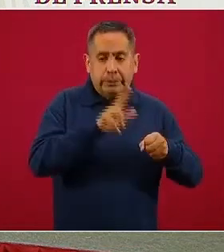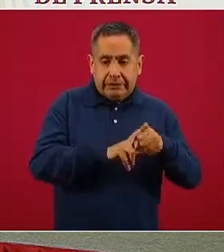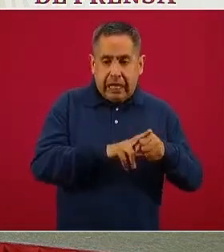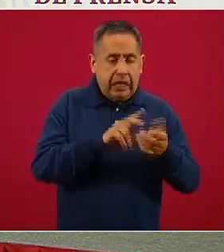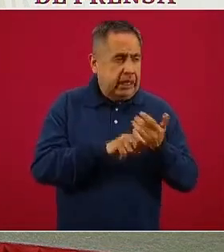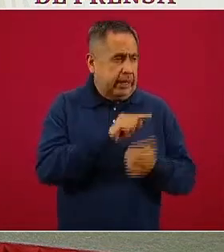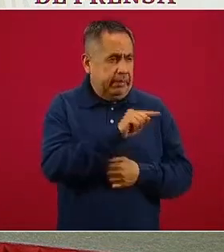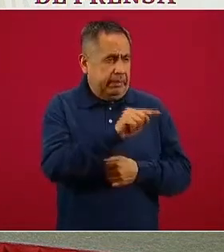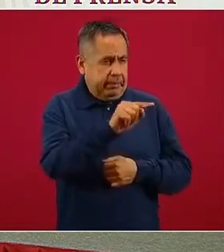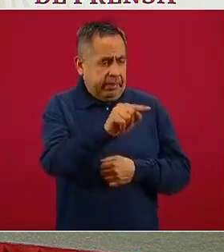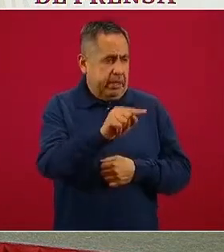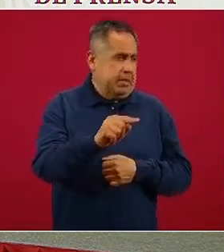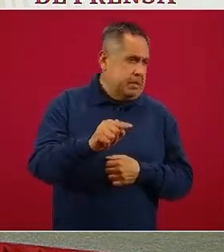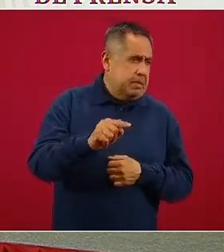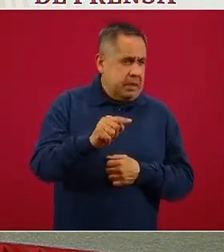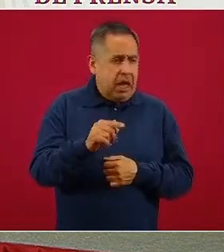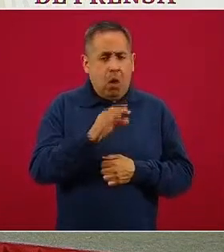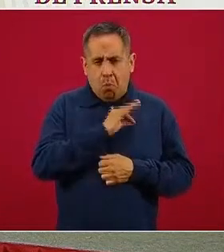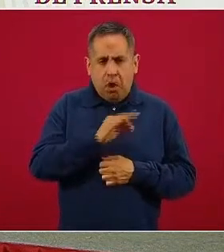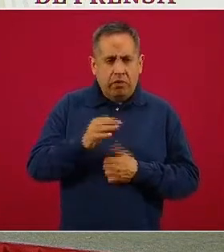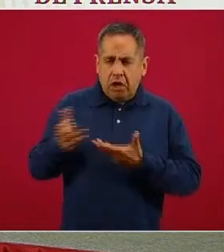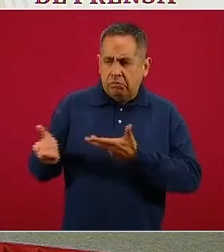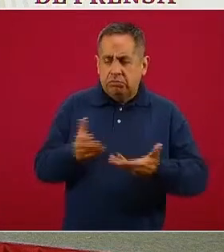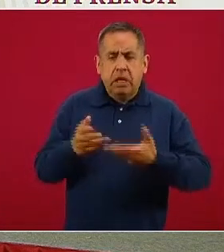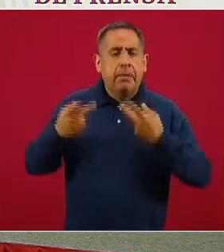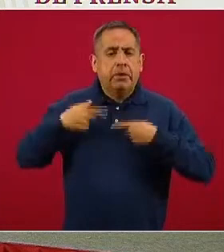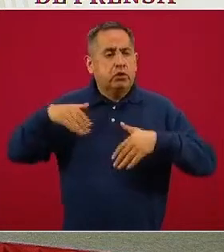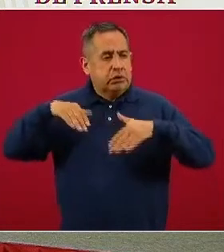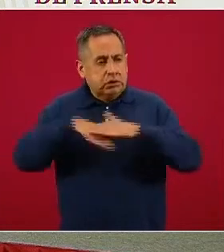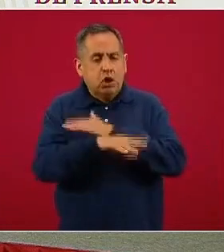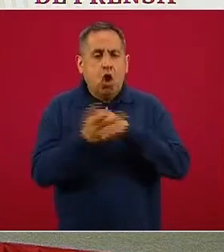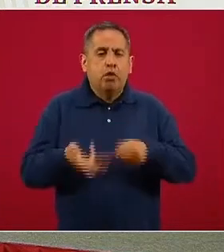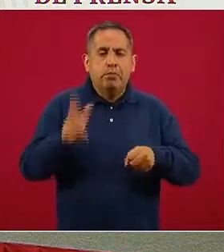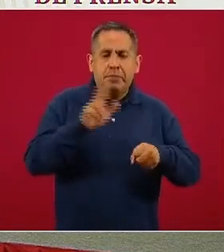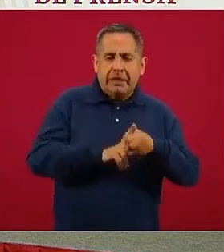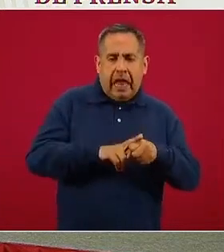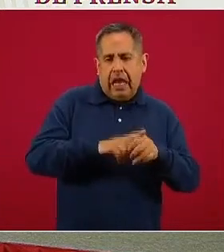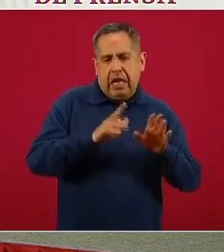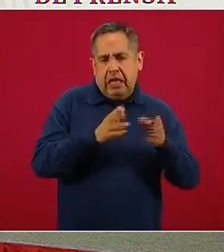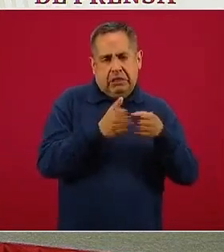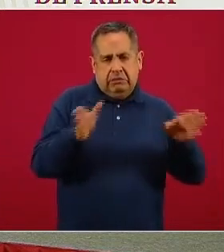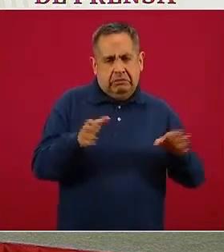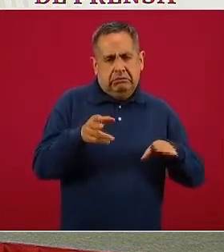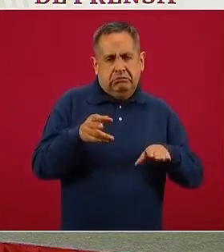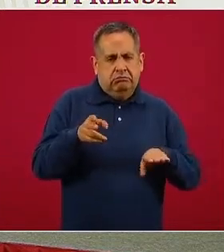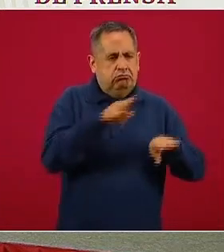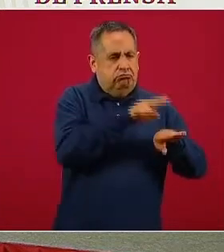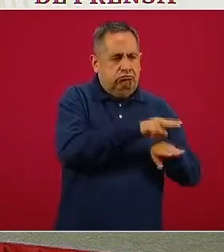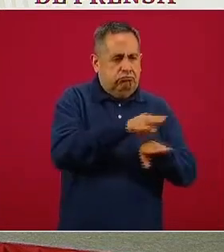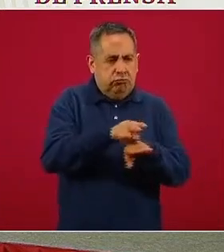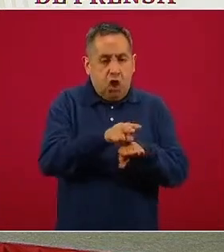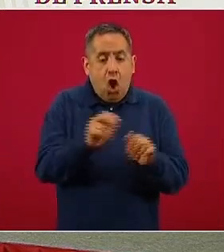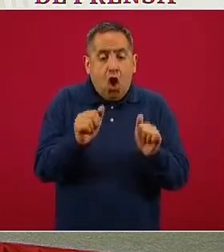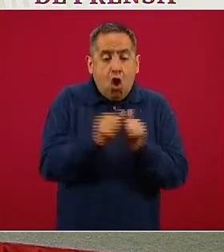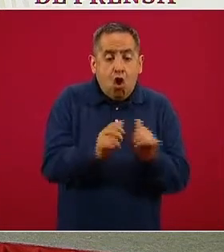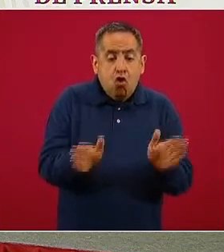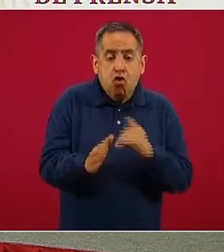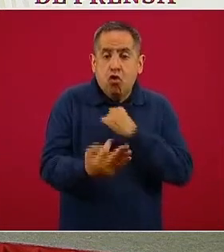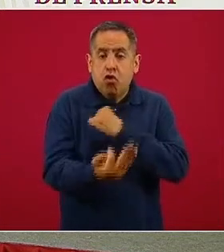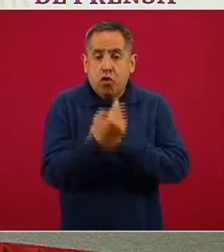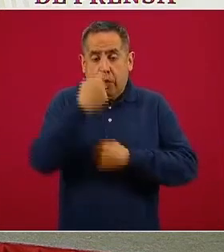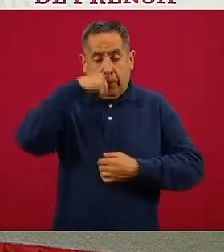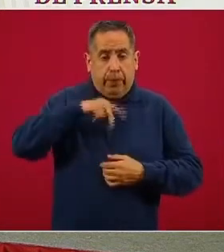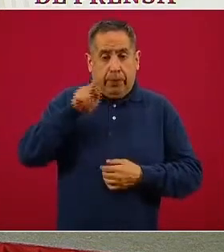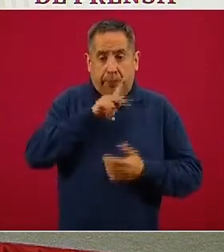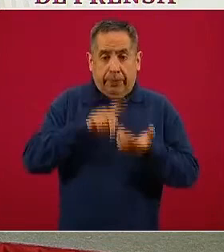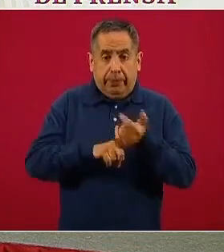tienen tanto la capacidad para atender pacientes de hospitalización general y pacientes en estado crítico, con ventilación y con el